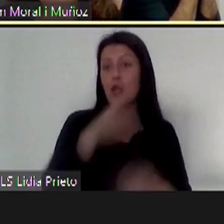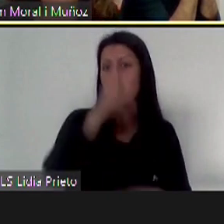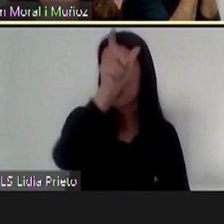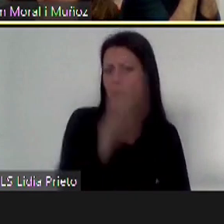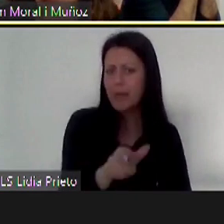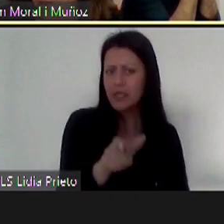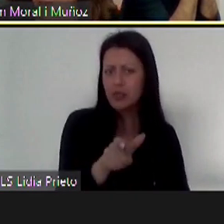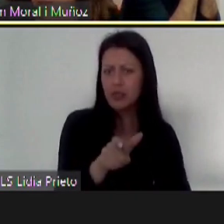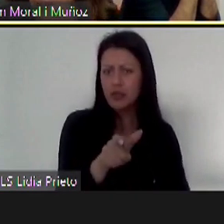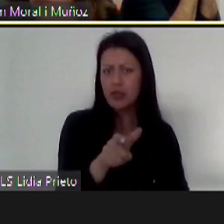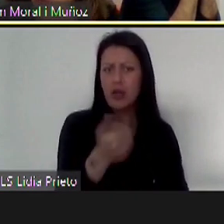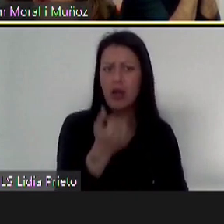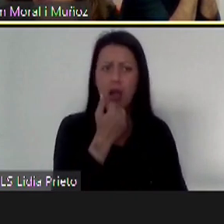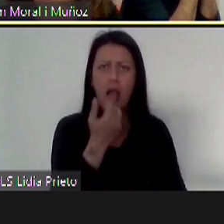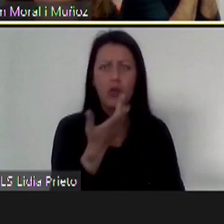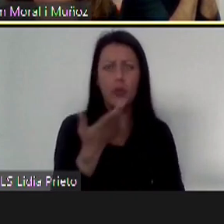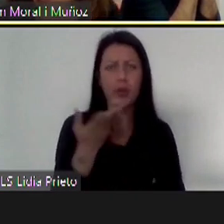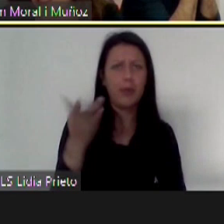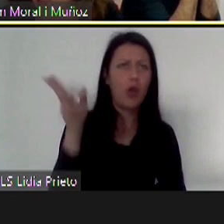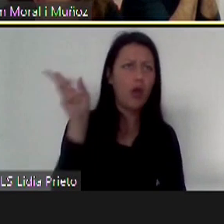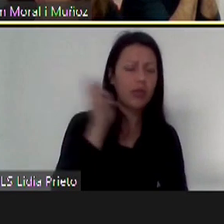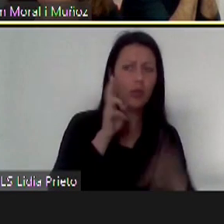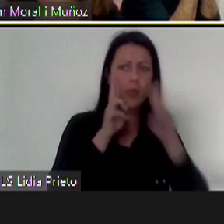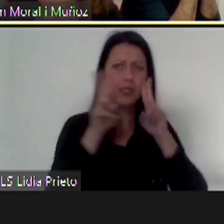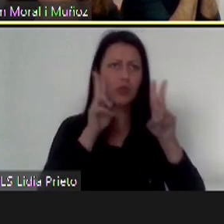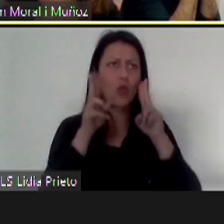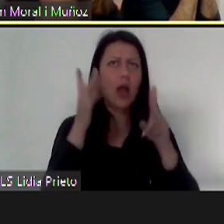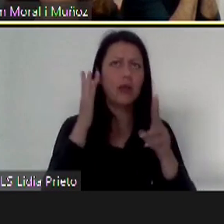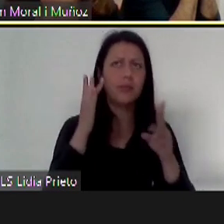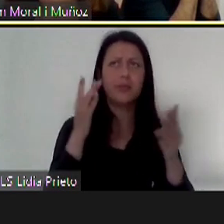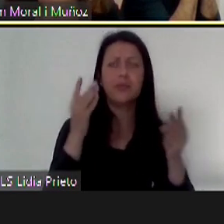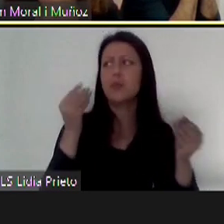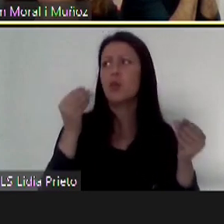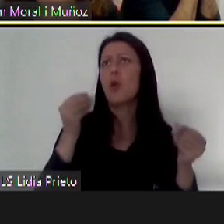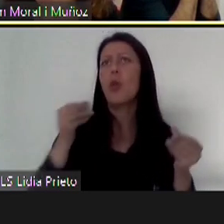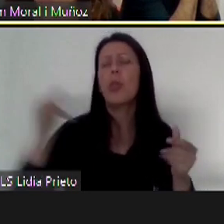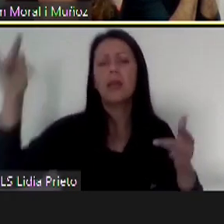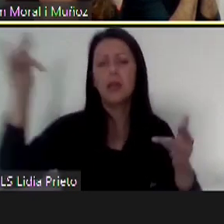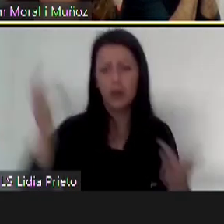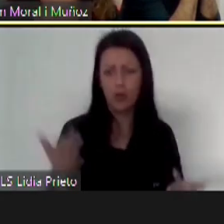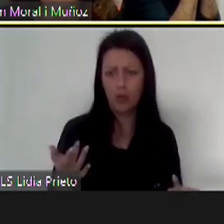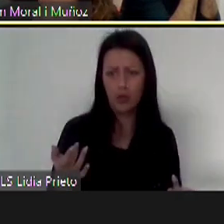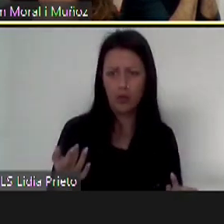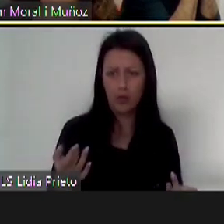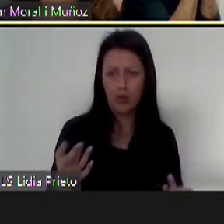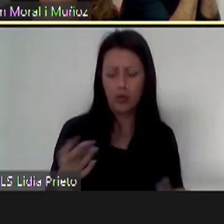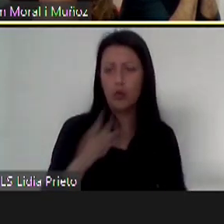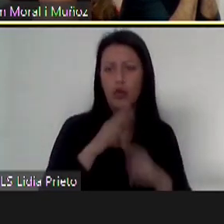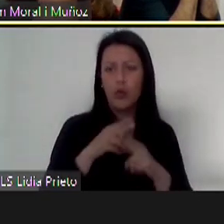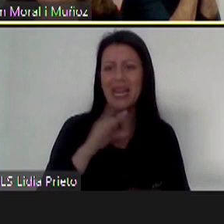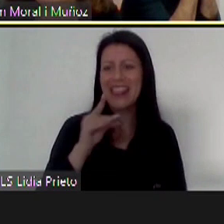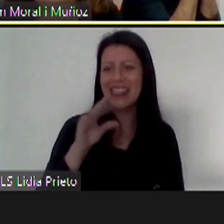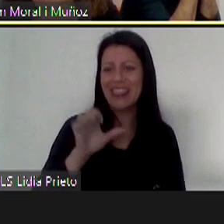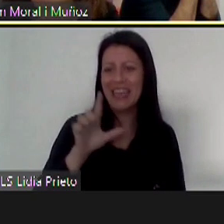tener algún delirio auditivo, visual, etcétera, ¿no? Porque cuando no nos ha pasado o no lo hemos compartido en